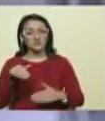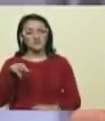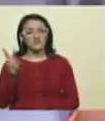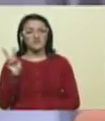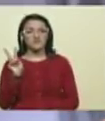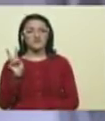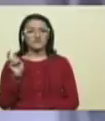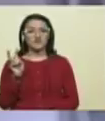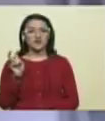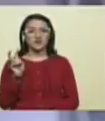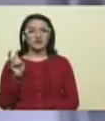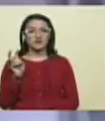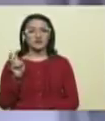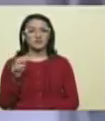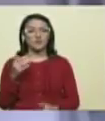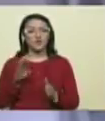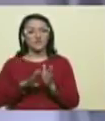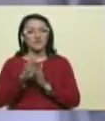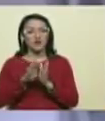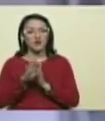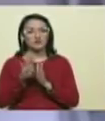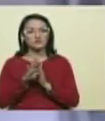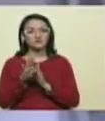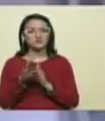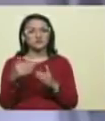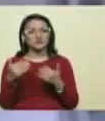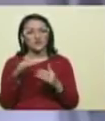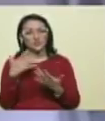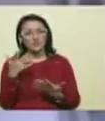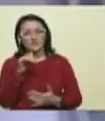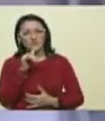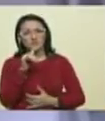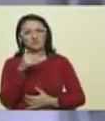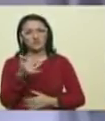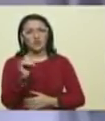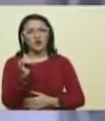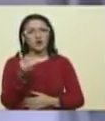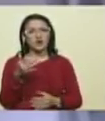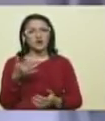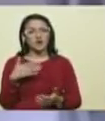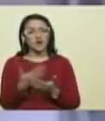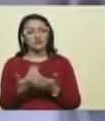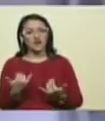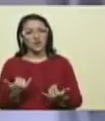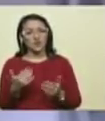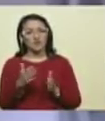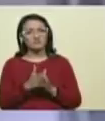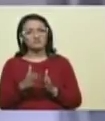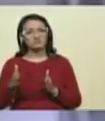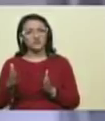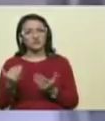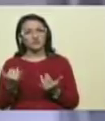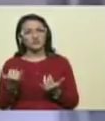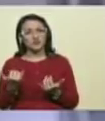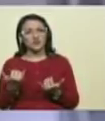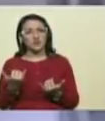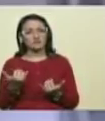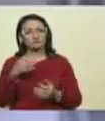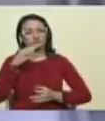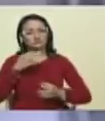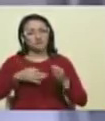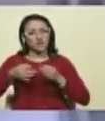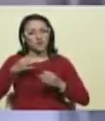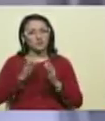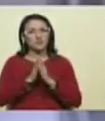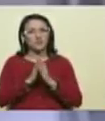viernes. ¿Cuáles son los avances que ha tenido usted? ¿Qué información maneja al sol de hoy? ¿En qué fase estaríamos entrando? Si pudiese precisar, por